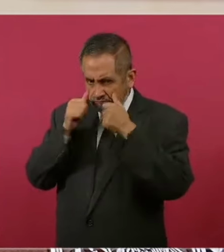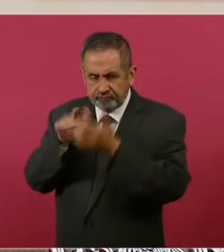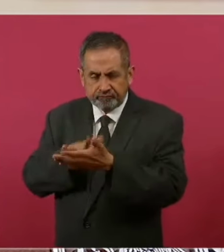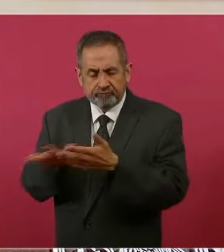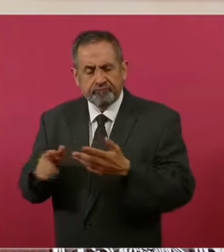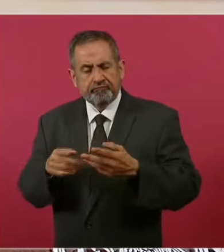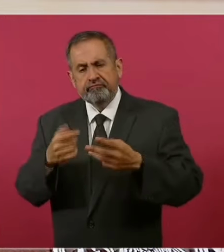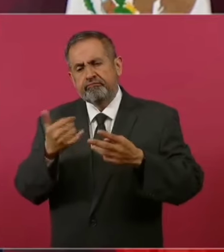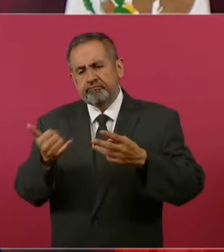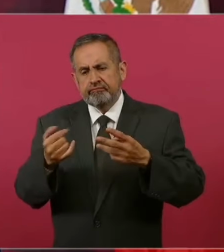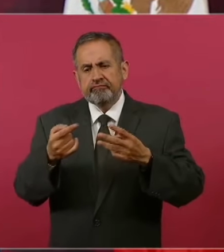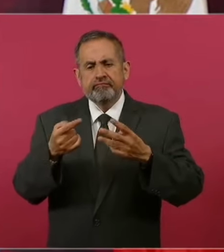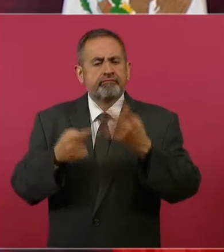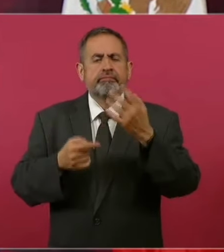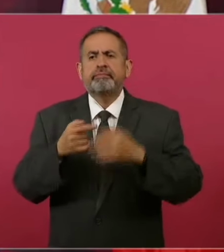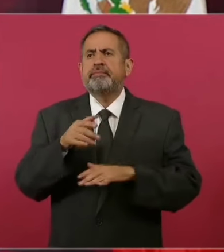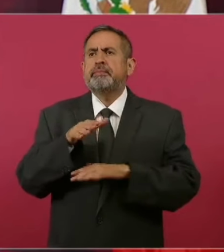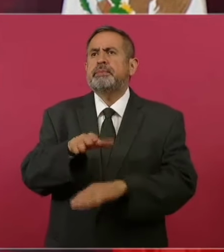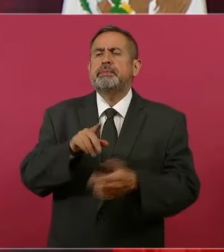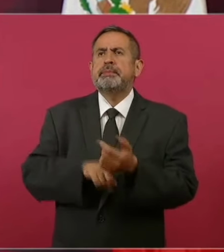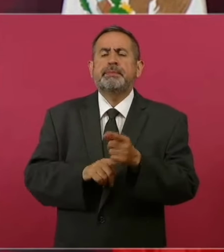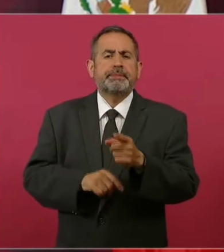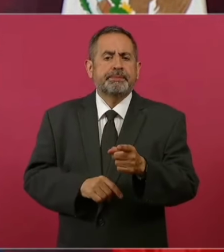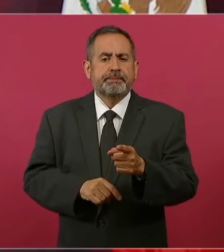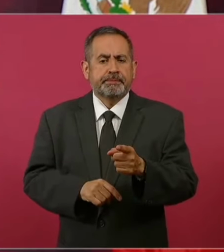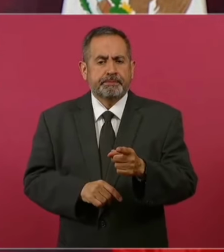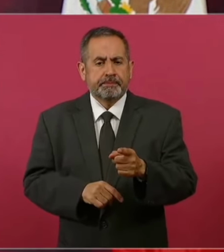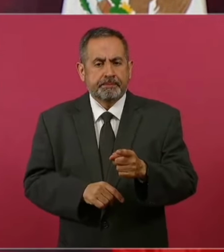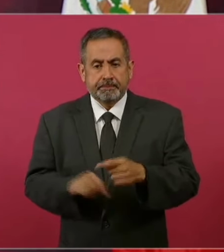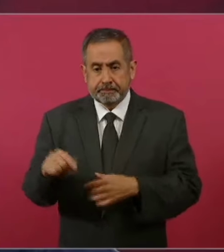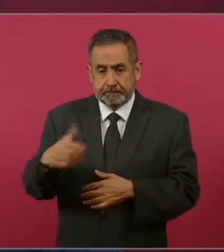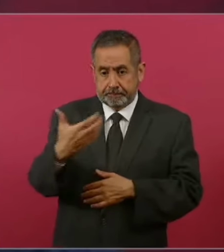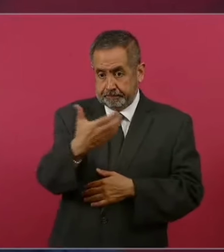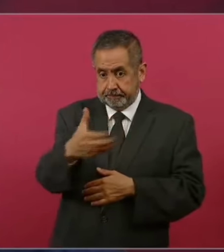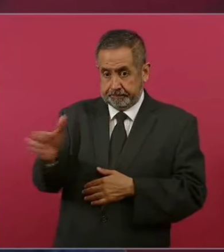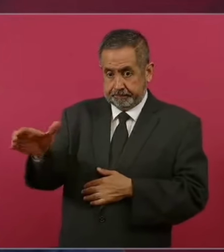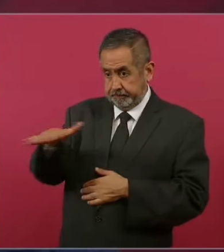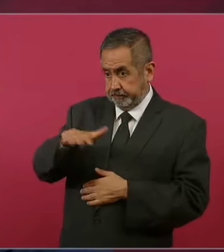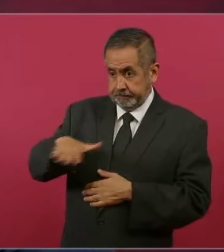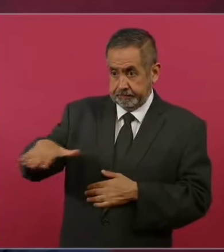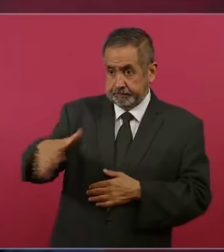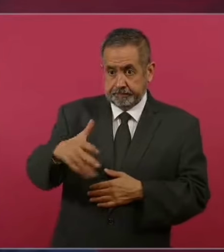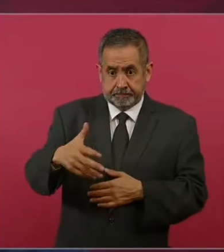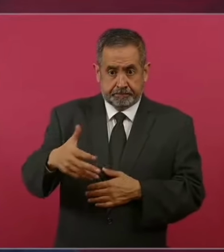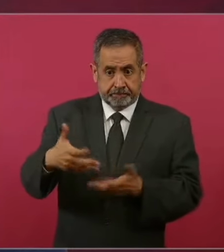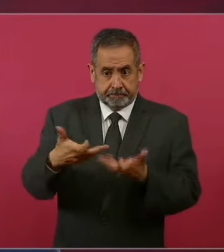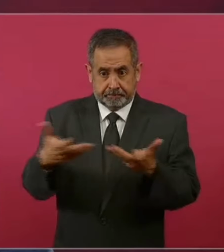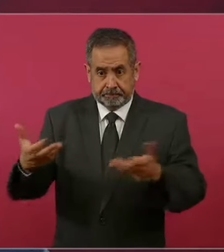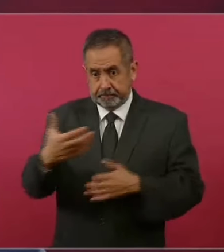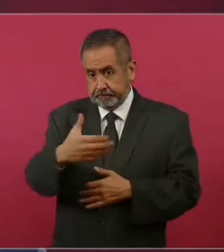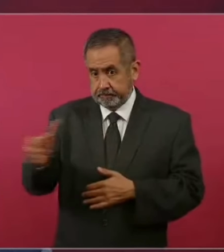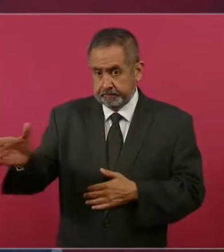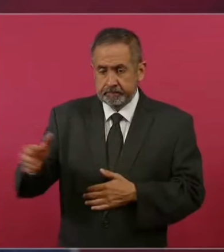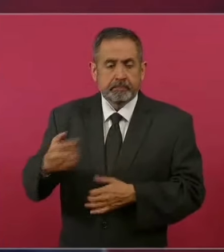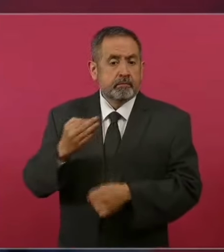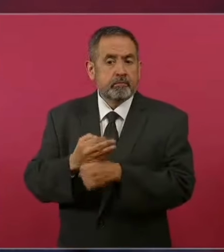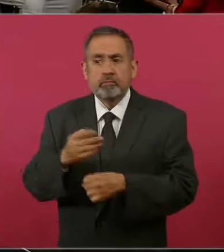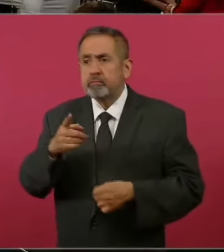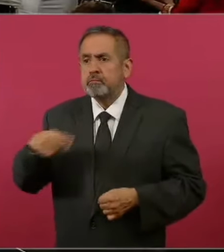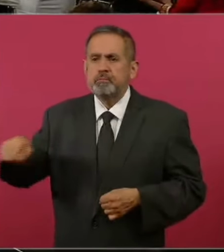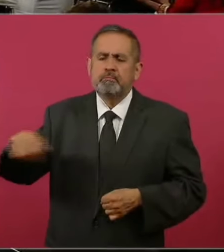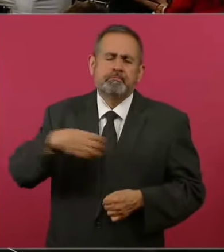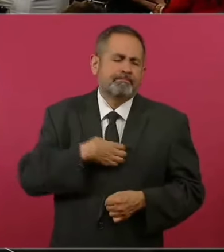Y en lo que tiene que ver con el campo, pues ahora la gente está muy